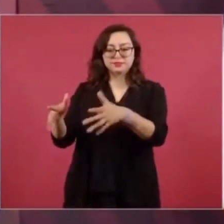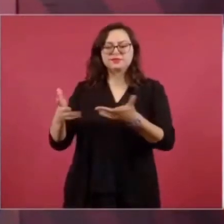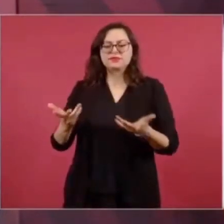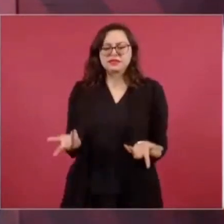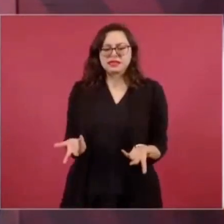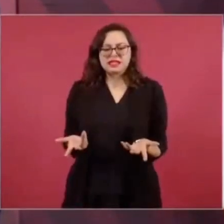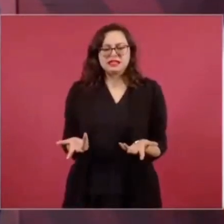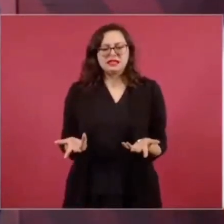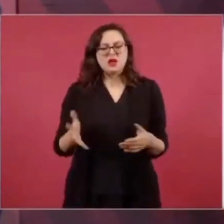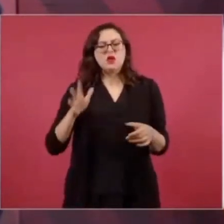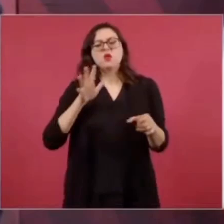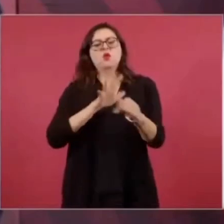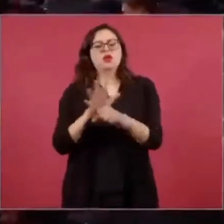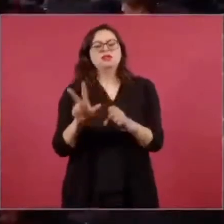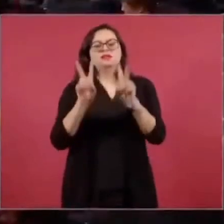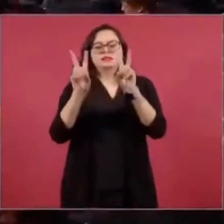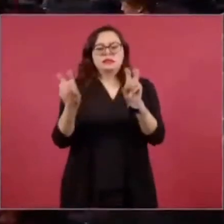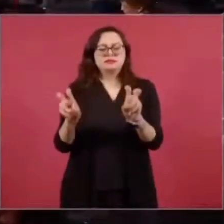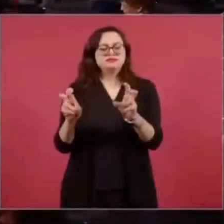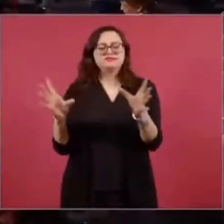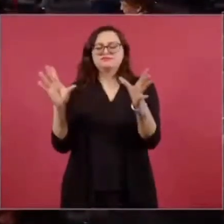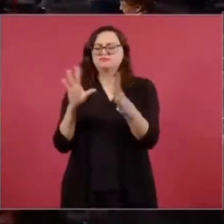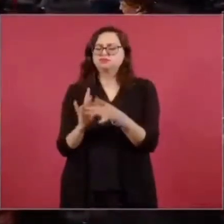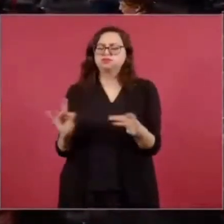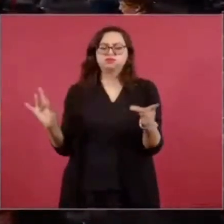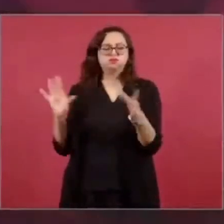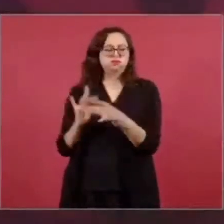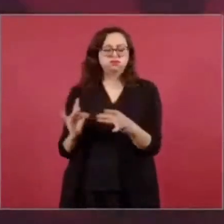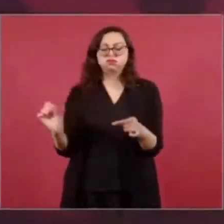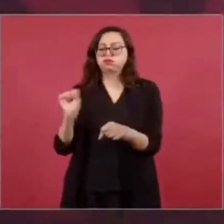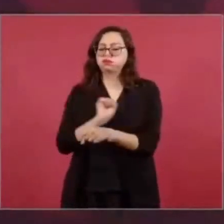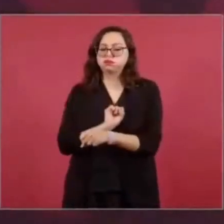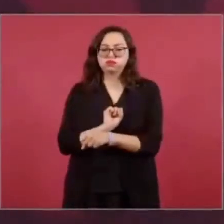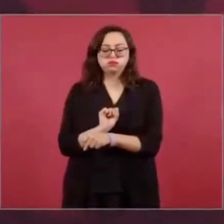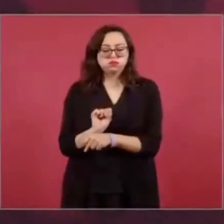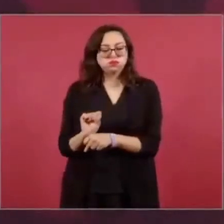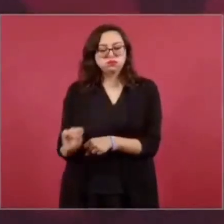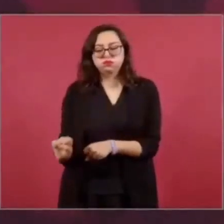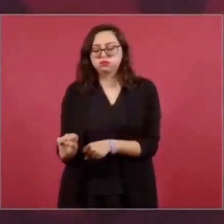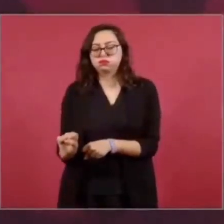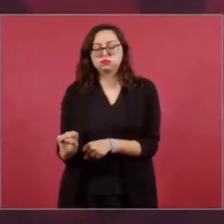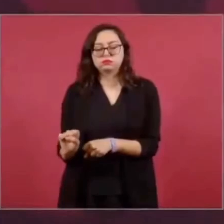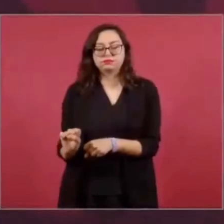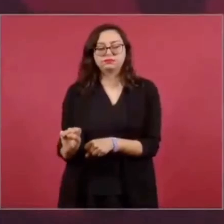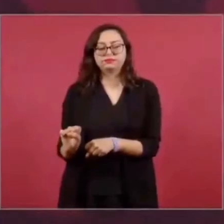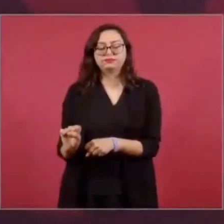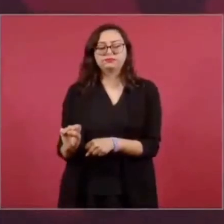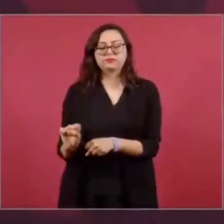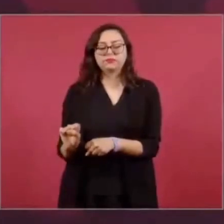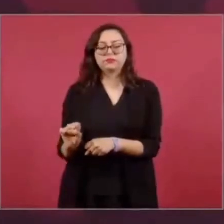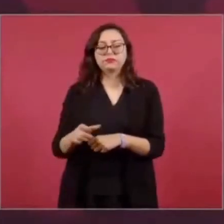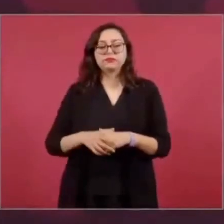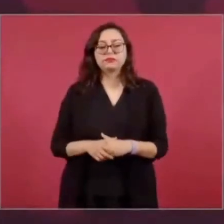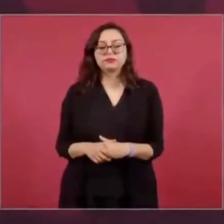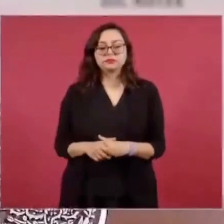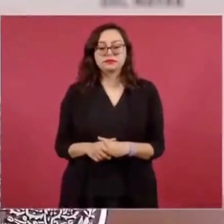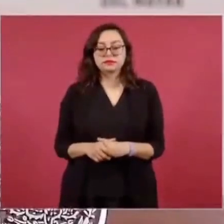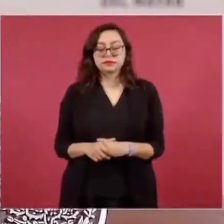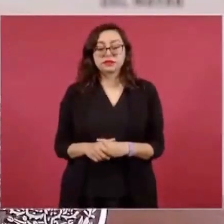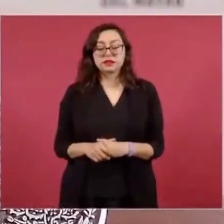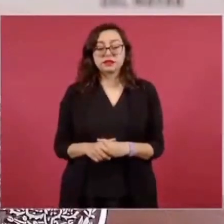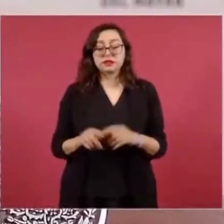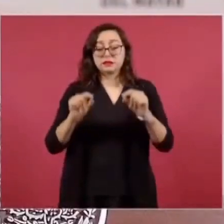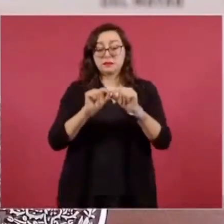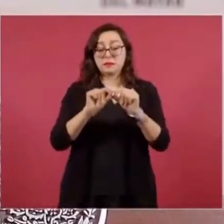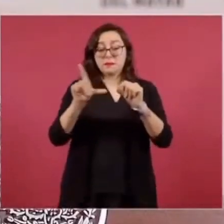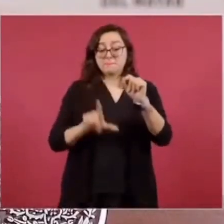explica así, de manera sencilla. Es muy amplio, pero dice: México está